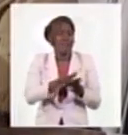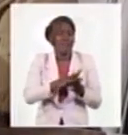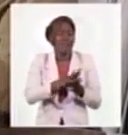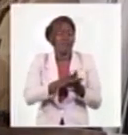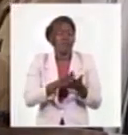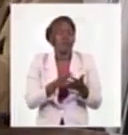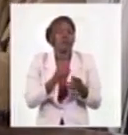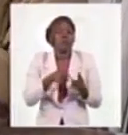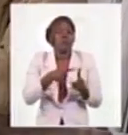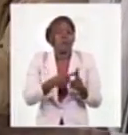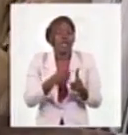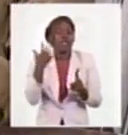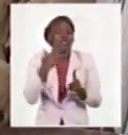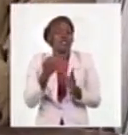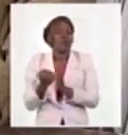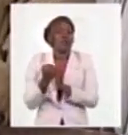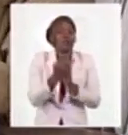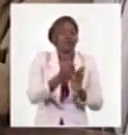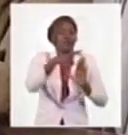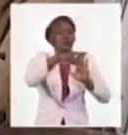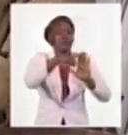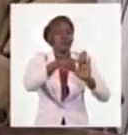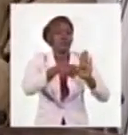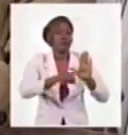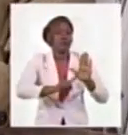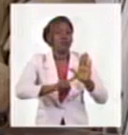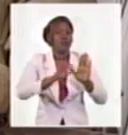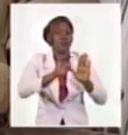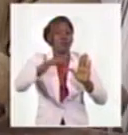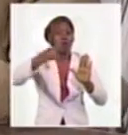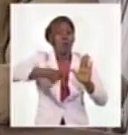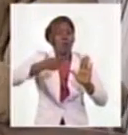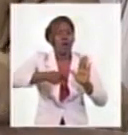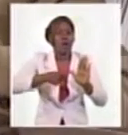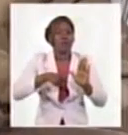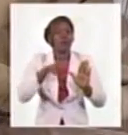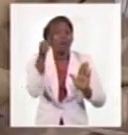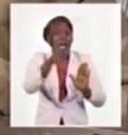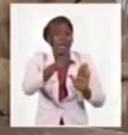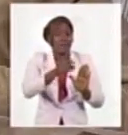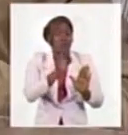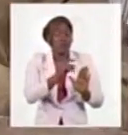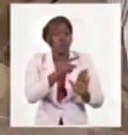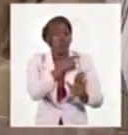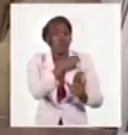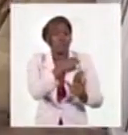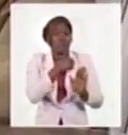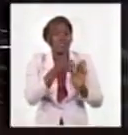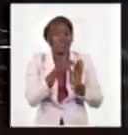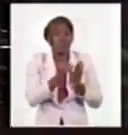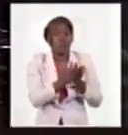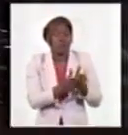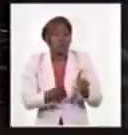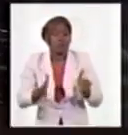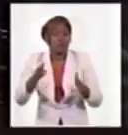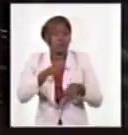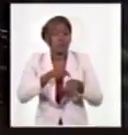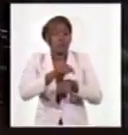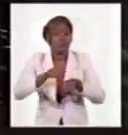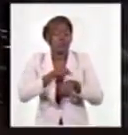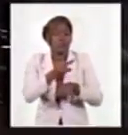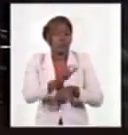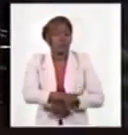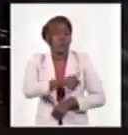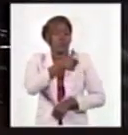manera circunstancial, claro, a partir de los atentados. Termino con la idea de que es un proceso que se venía gestando y creando como un telón